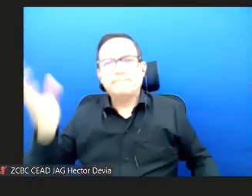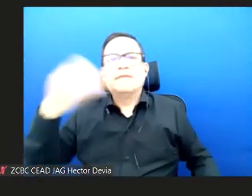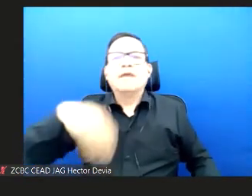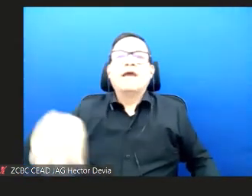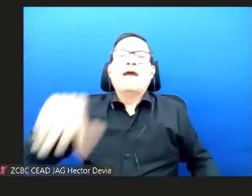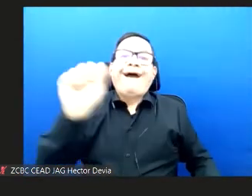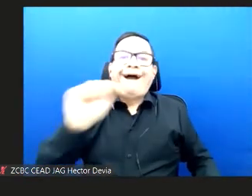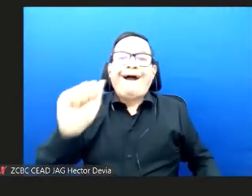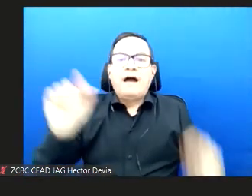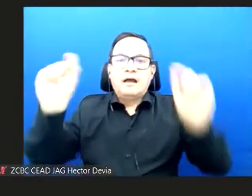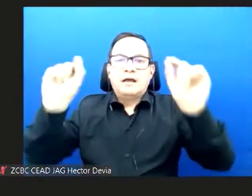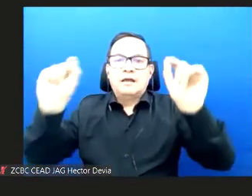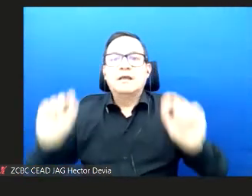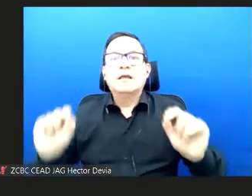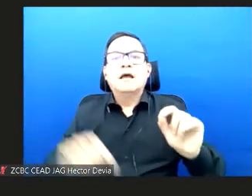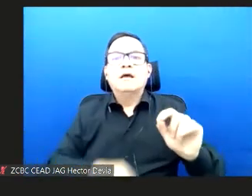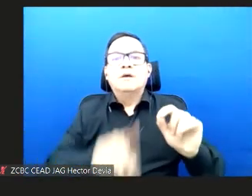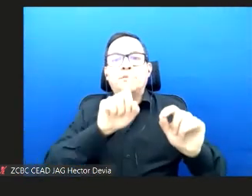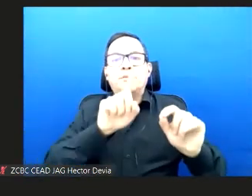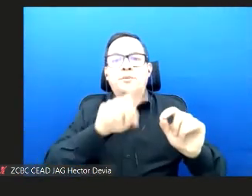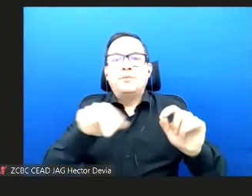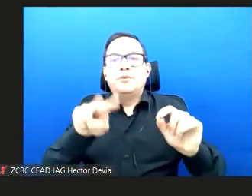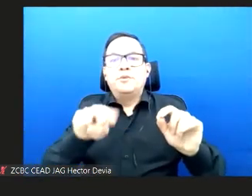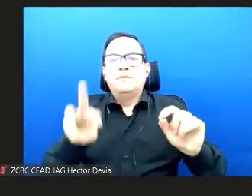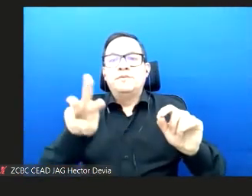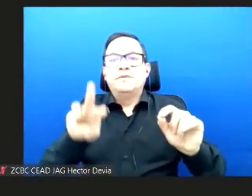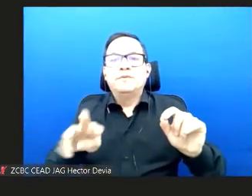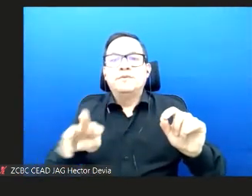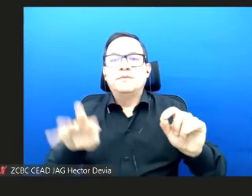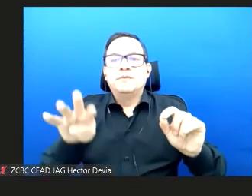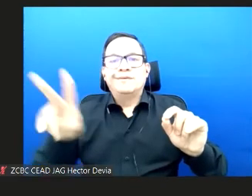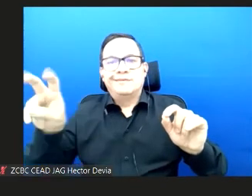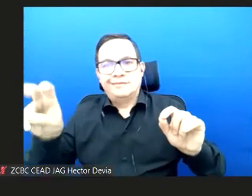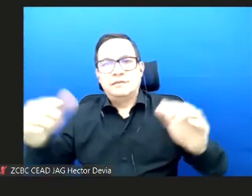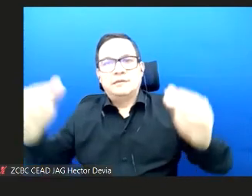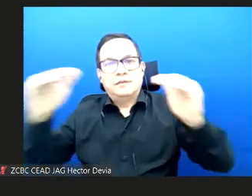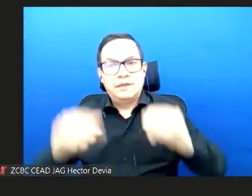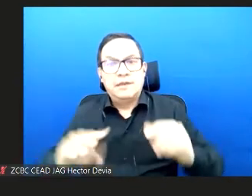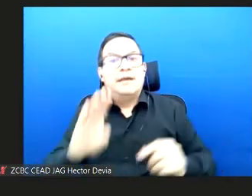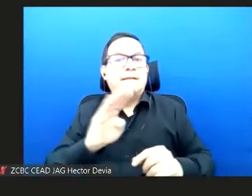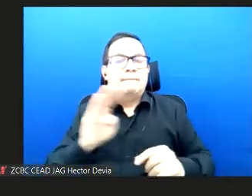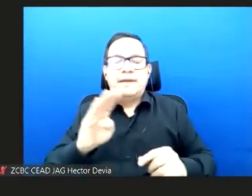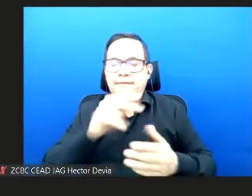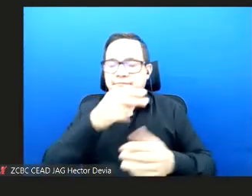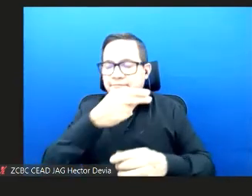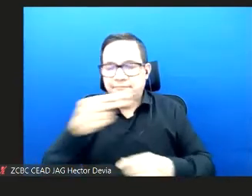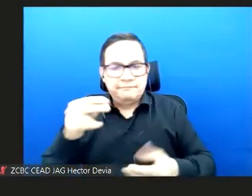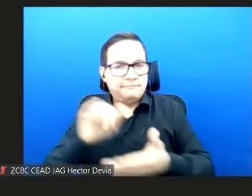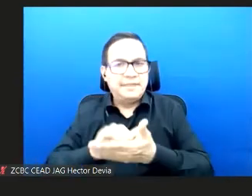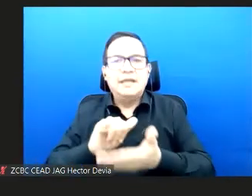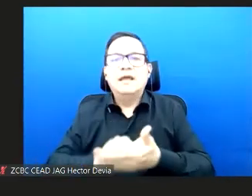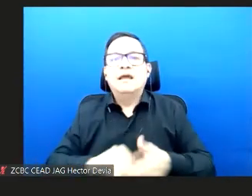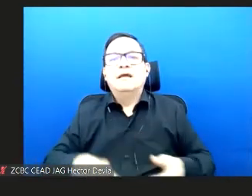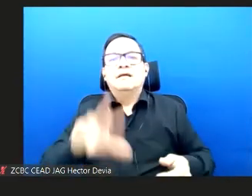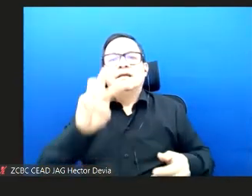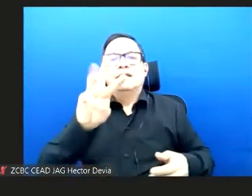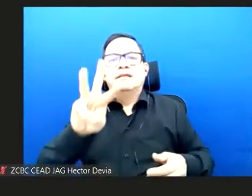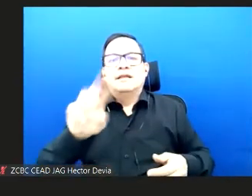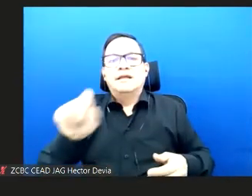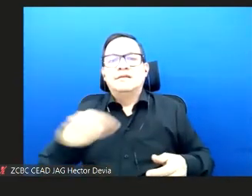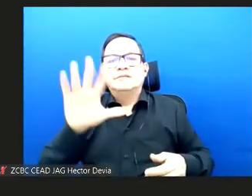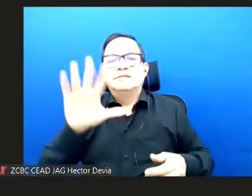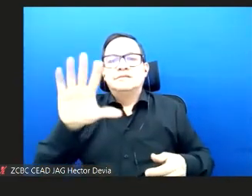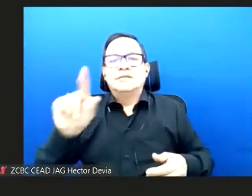9, la letra A, 1, 2, 3, 4, 7, y B, 3, 5,